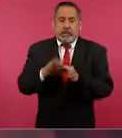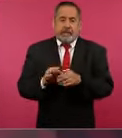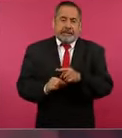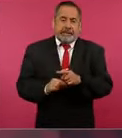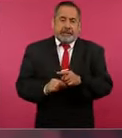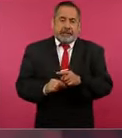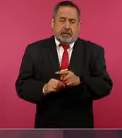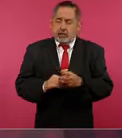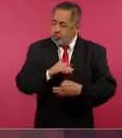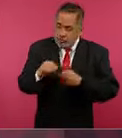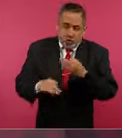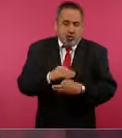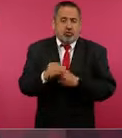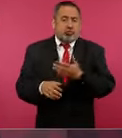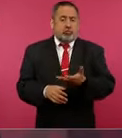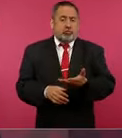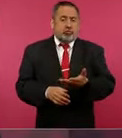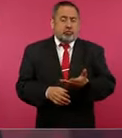todos.